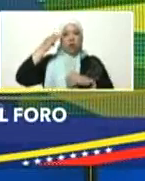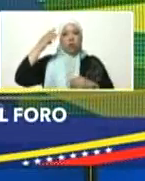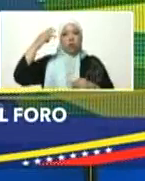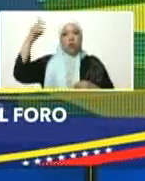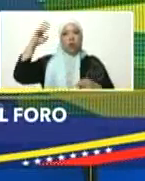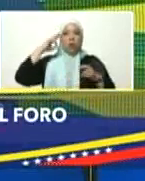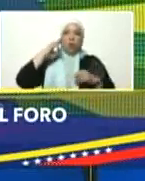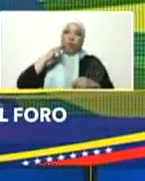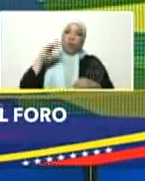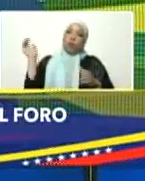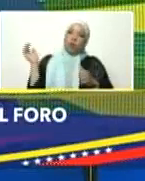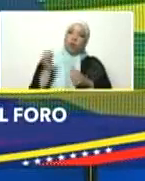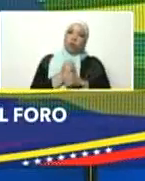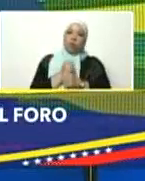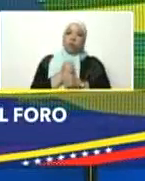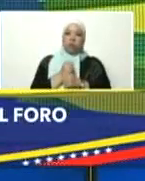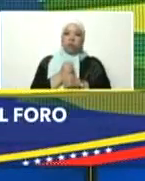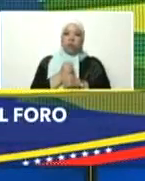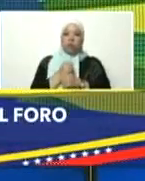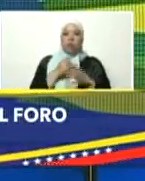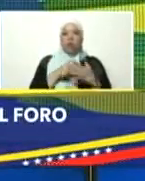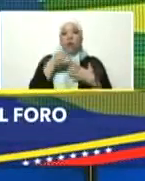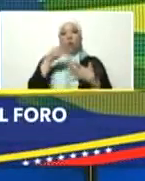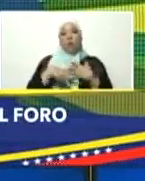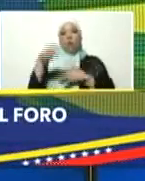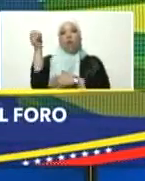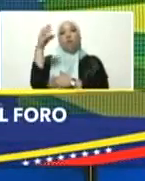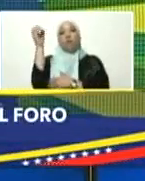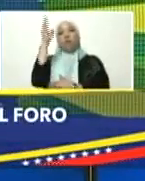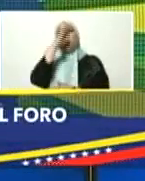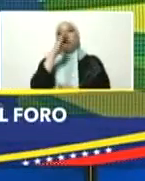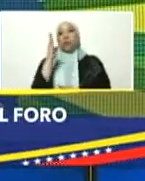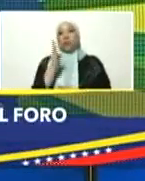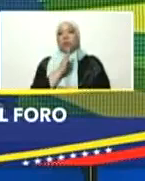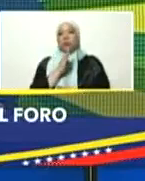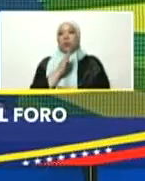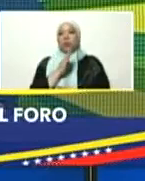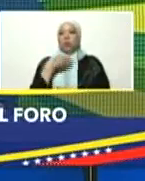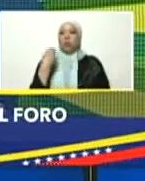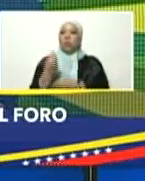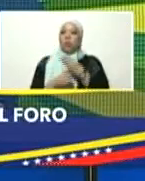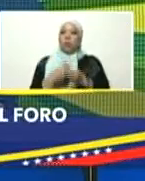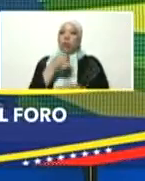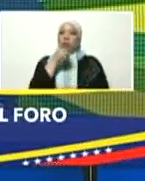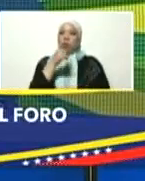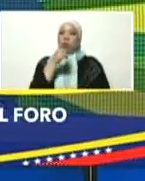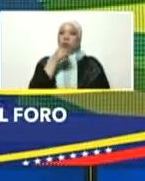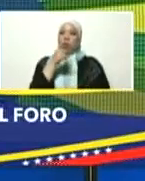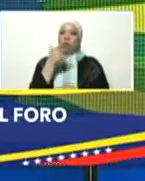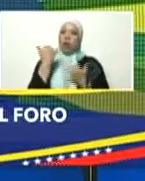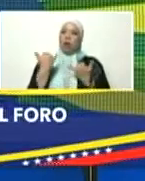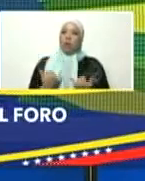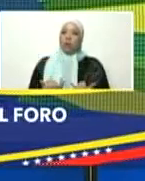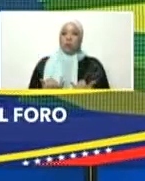Y tiene que ver con la agenda del Foro de Sao Paulo. El Foro de Sao Paulo ha sido y tiene que ser